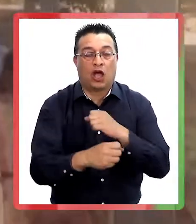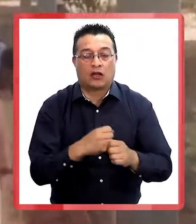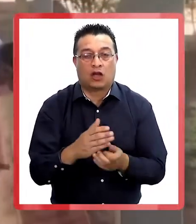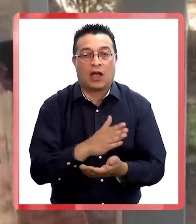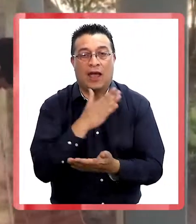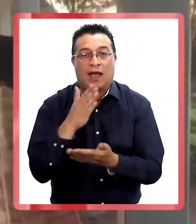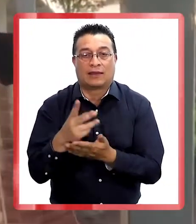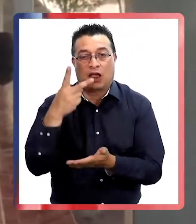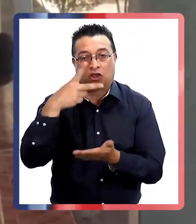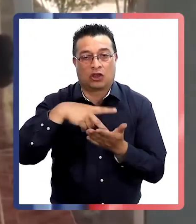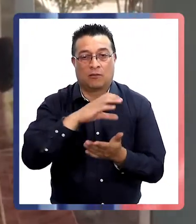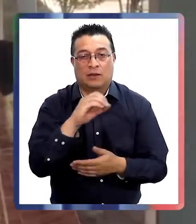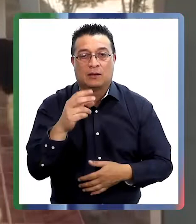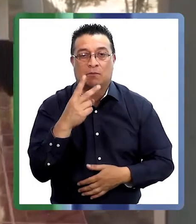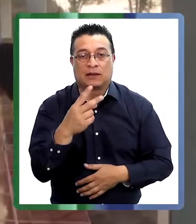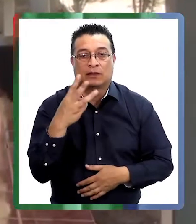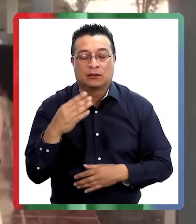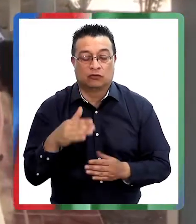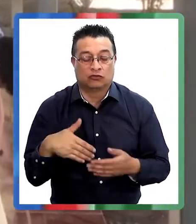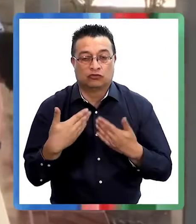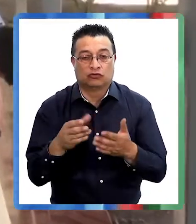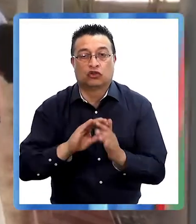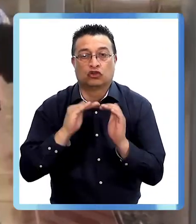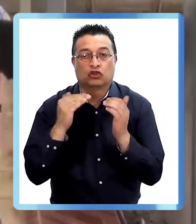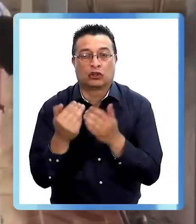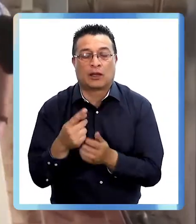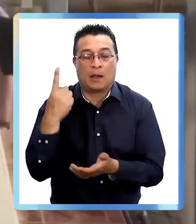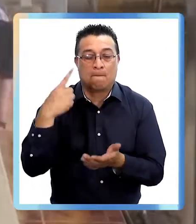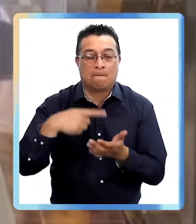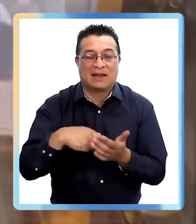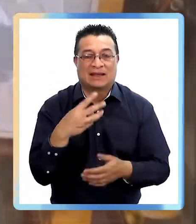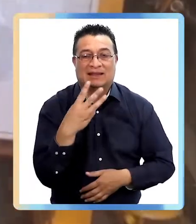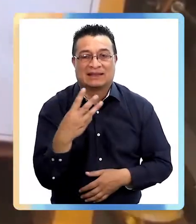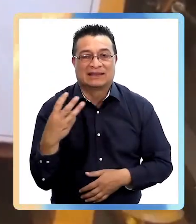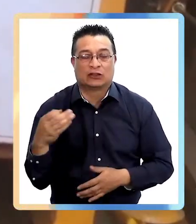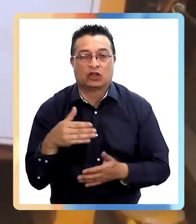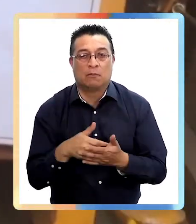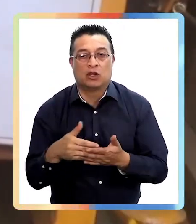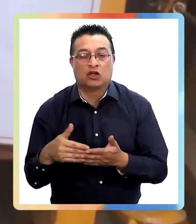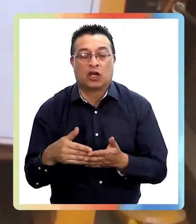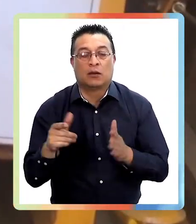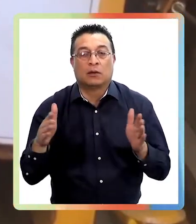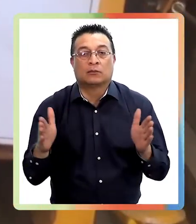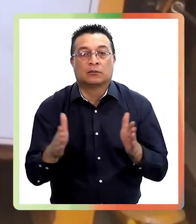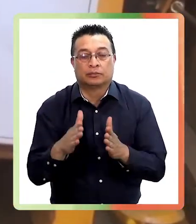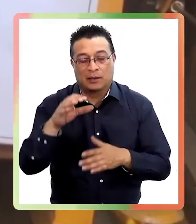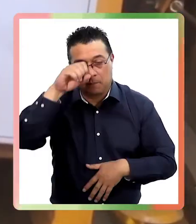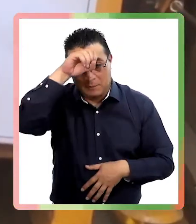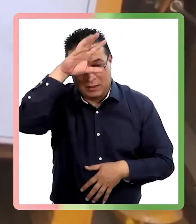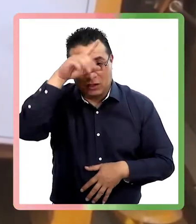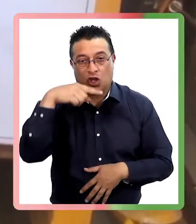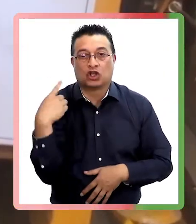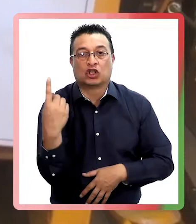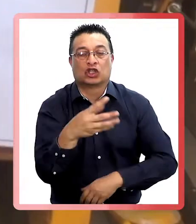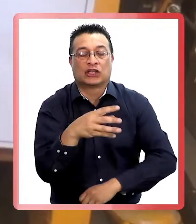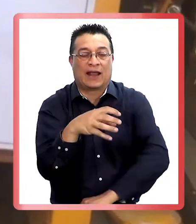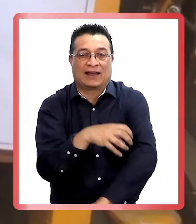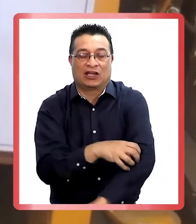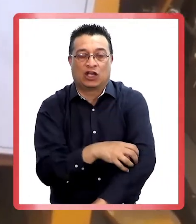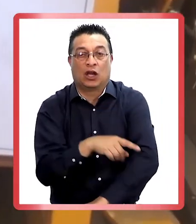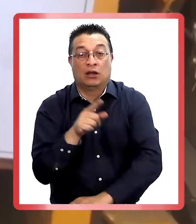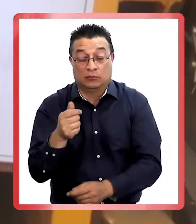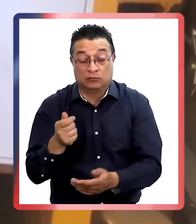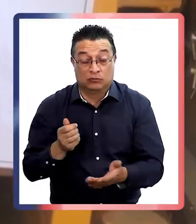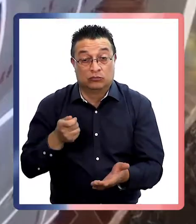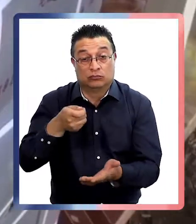hasta 2023, entregando un monto total de más de 1.300 millones de pesos para los pequeños mineros de toda la región. Estos dineros